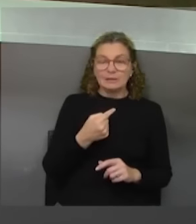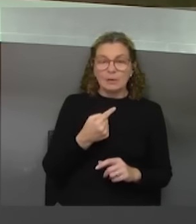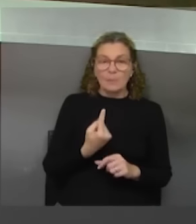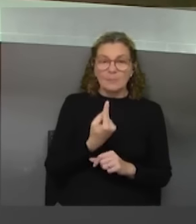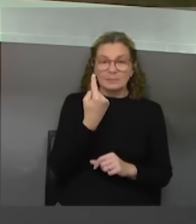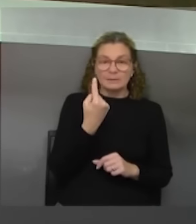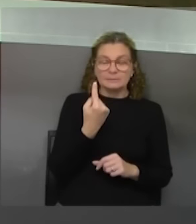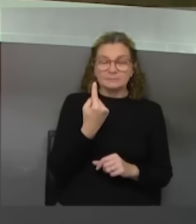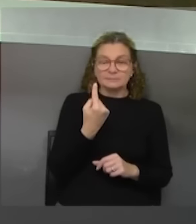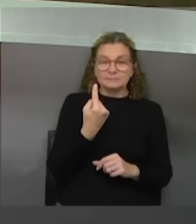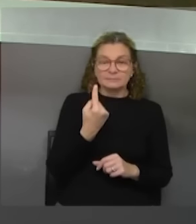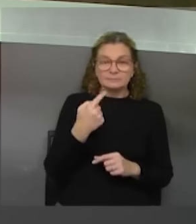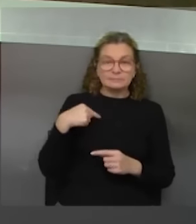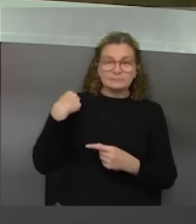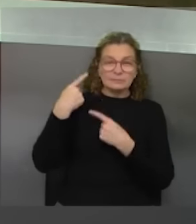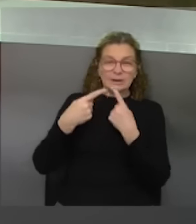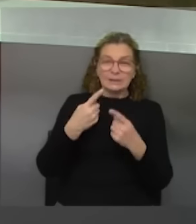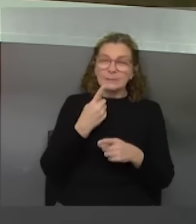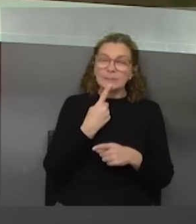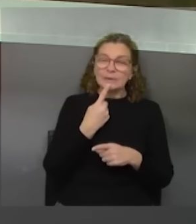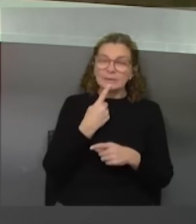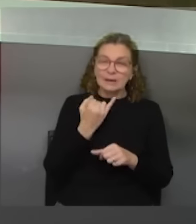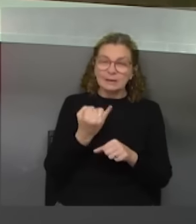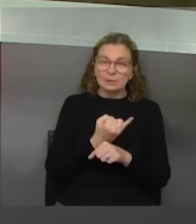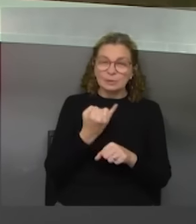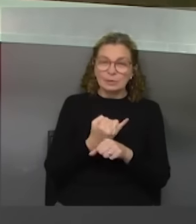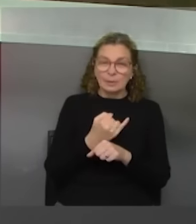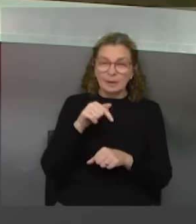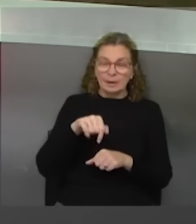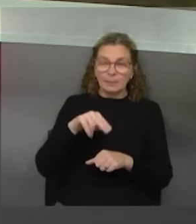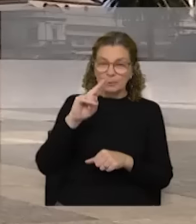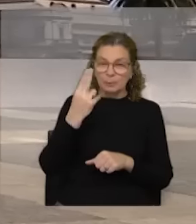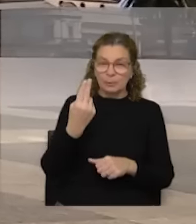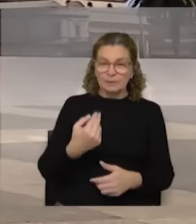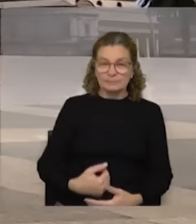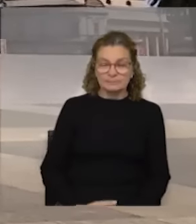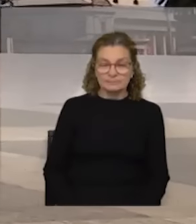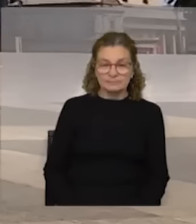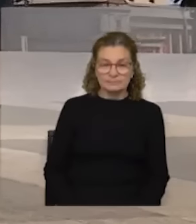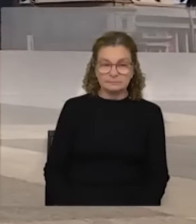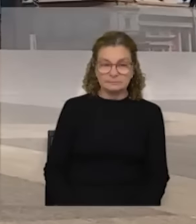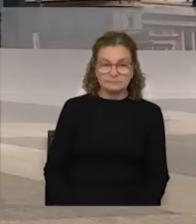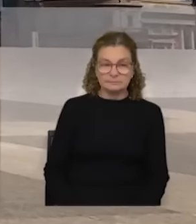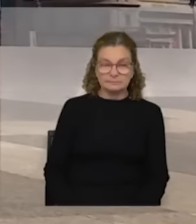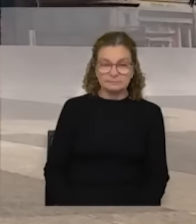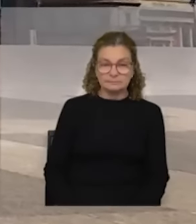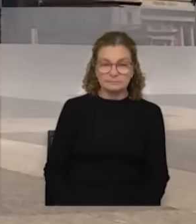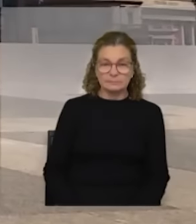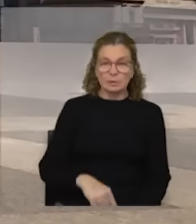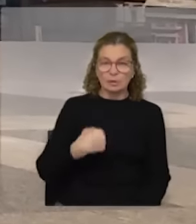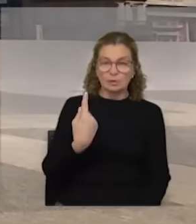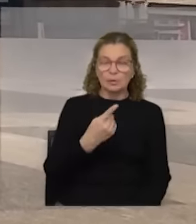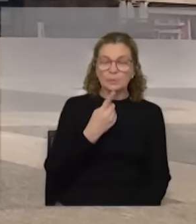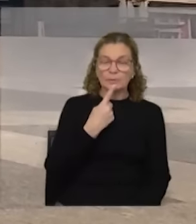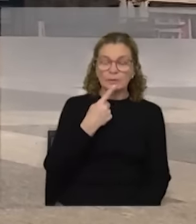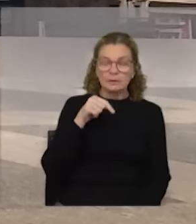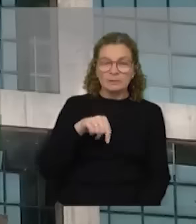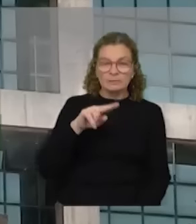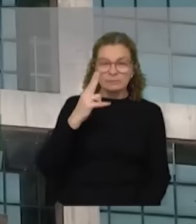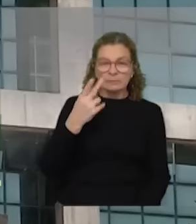principalmente su herencia política e institucional para nuestro país las y los políticos de nuestro país